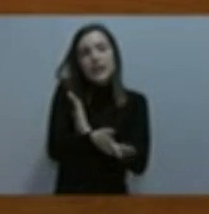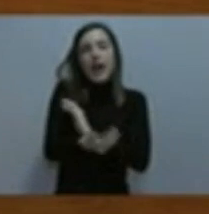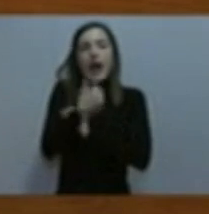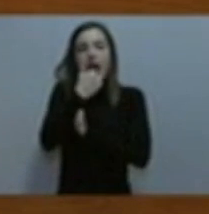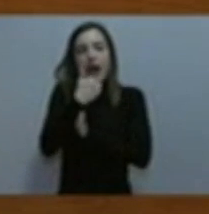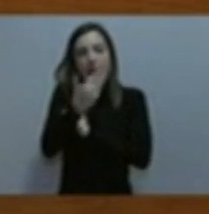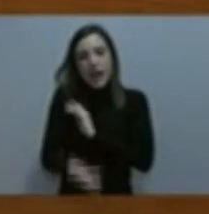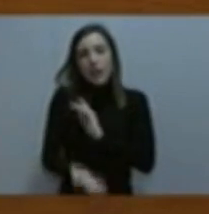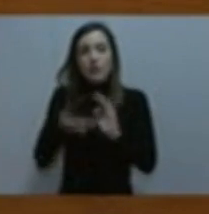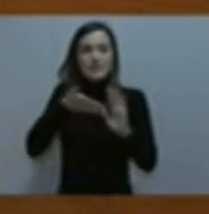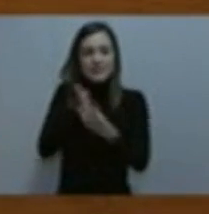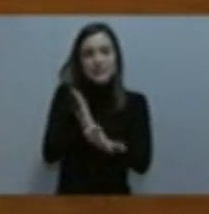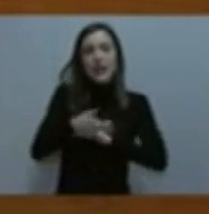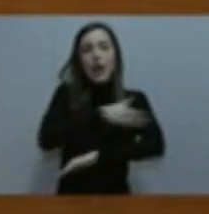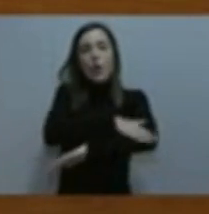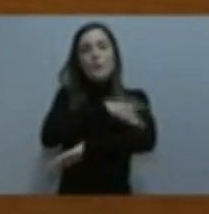significa gobernar para ustedes.